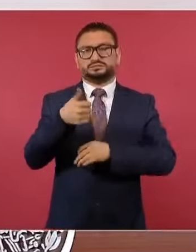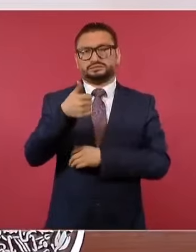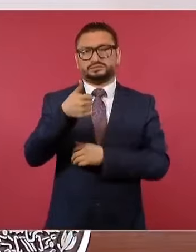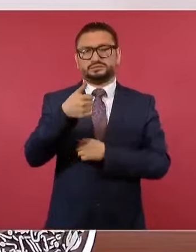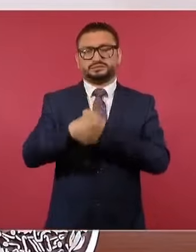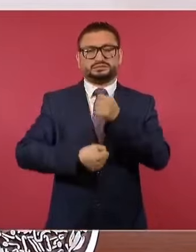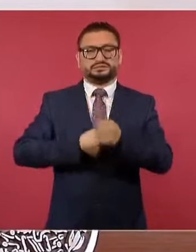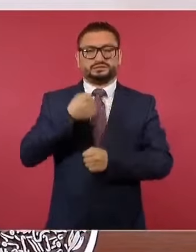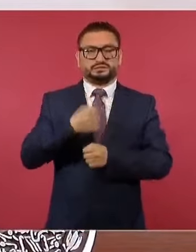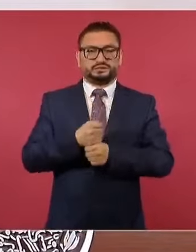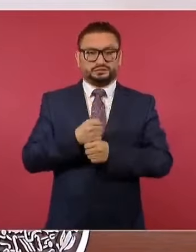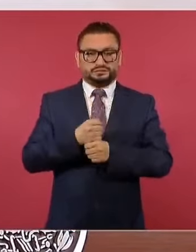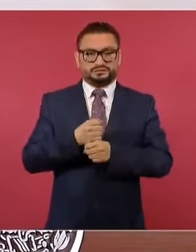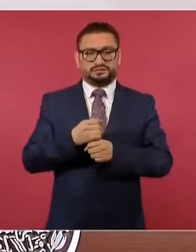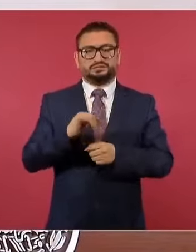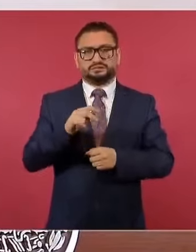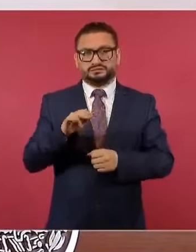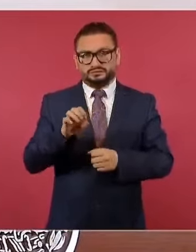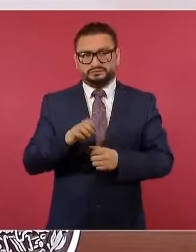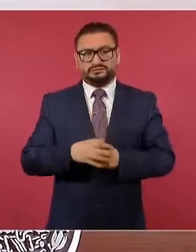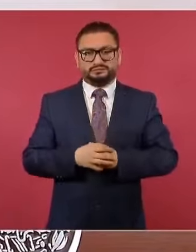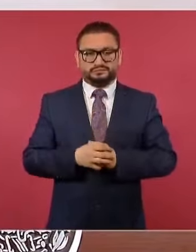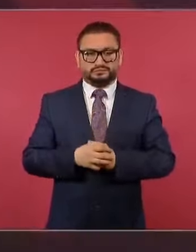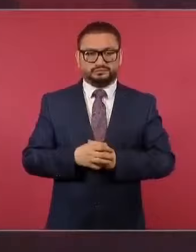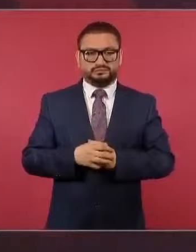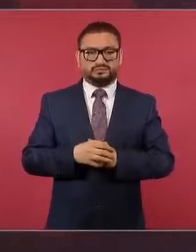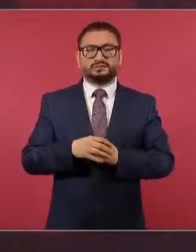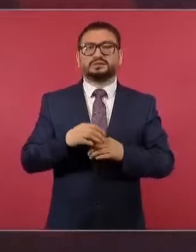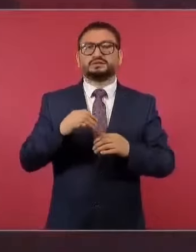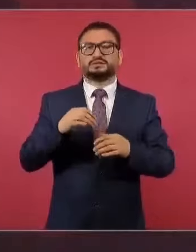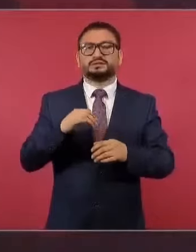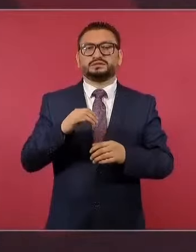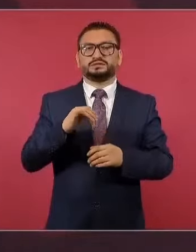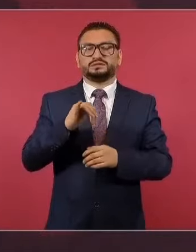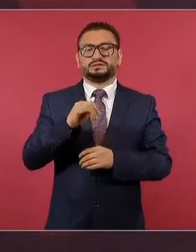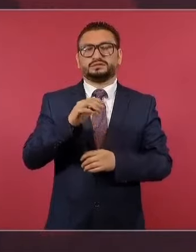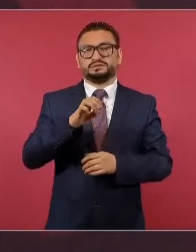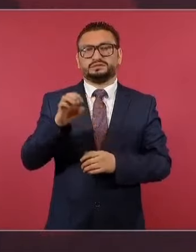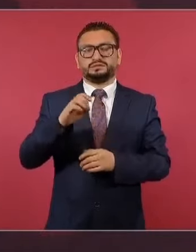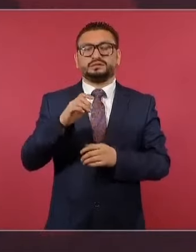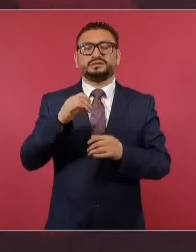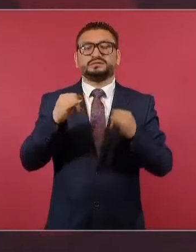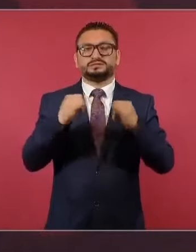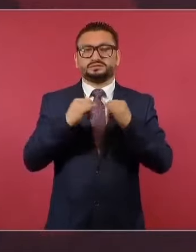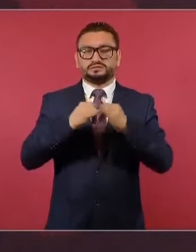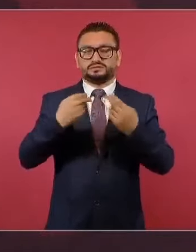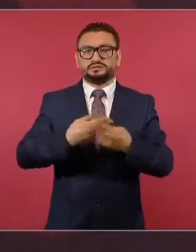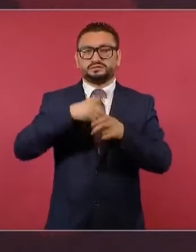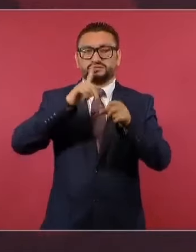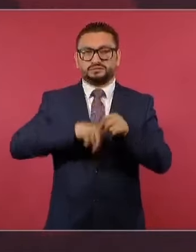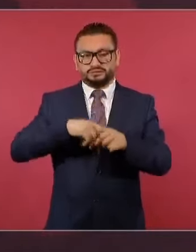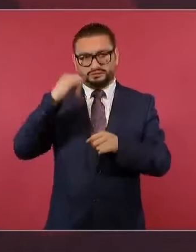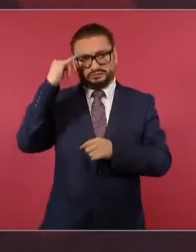6 años en el INI, en el Instituto Nacional Indigenista,